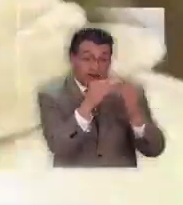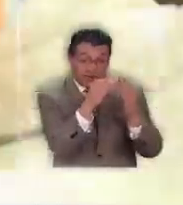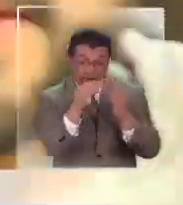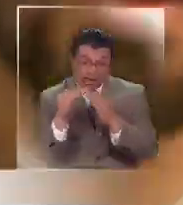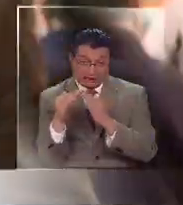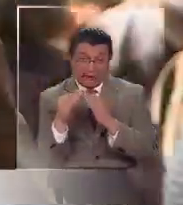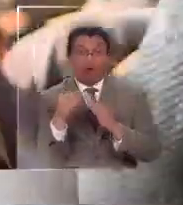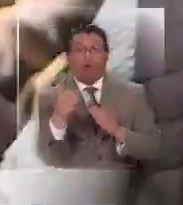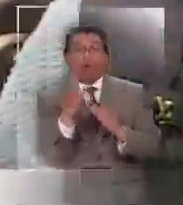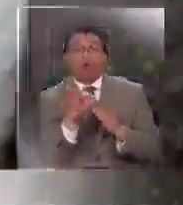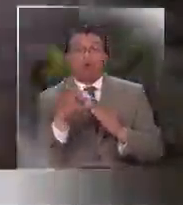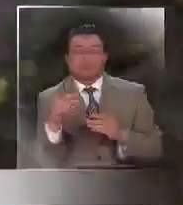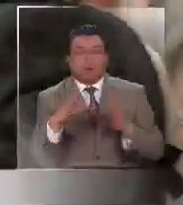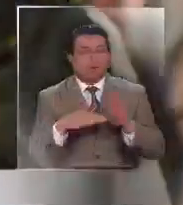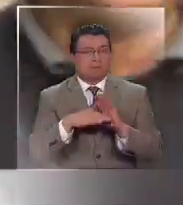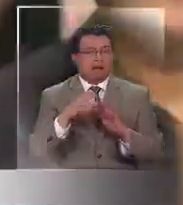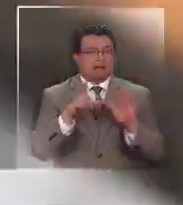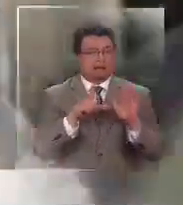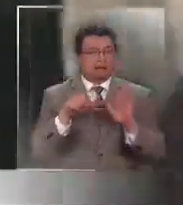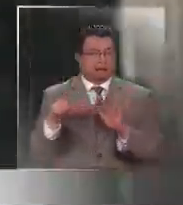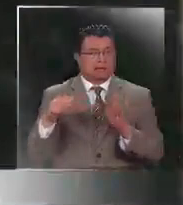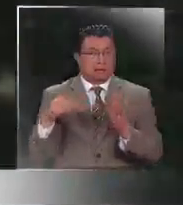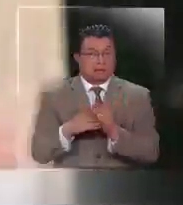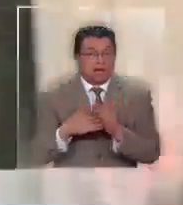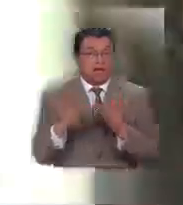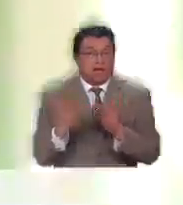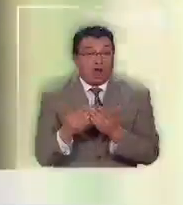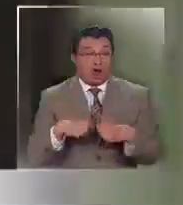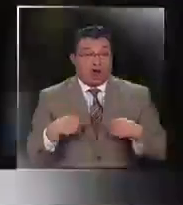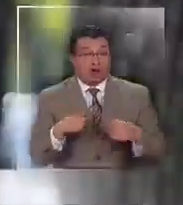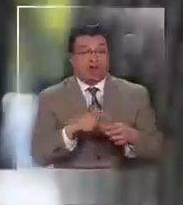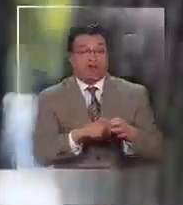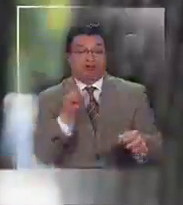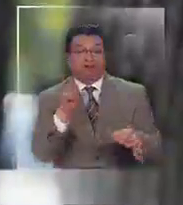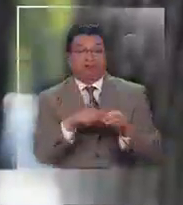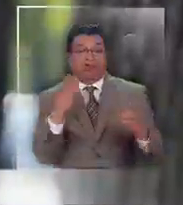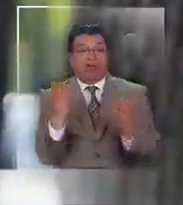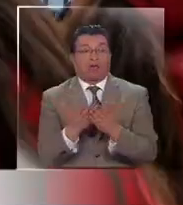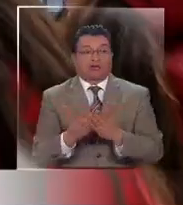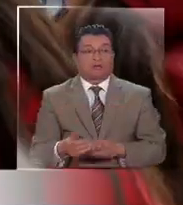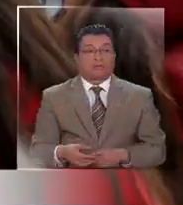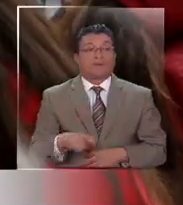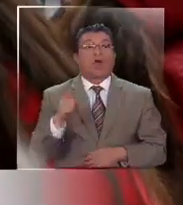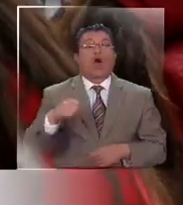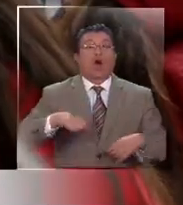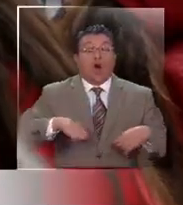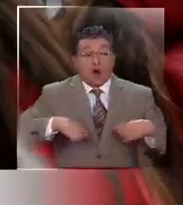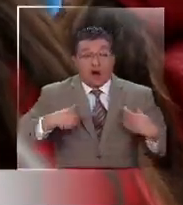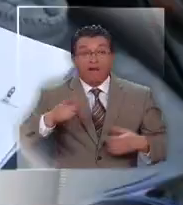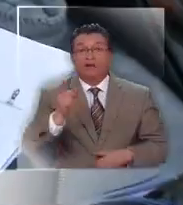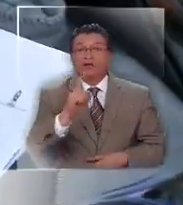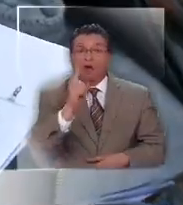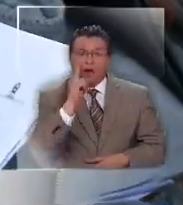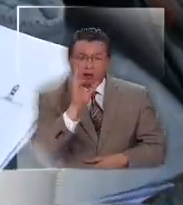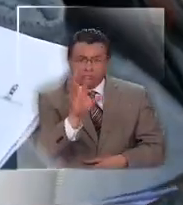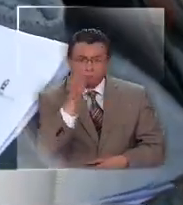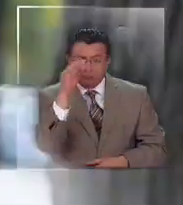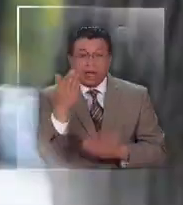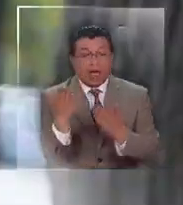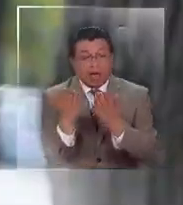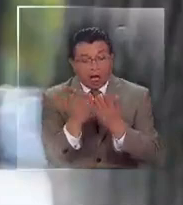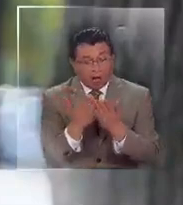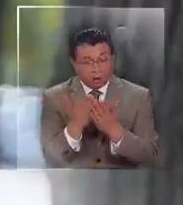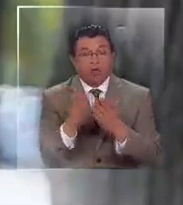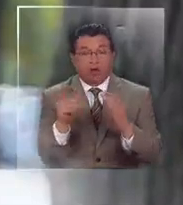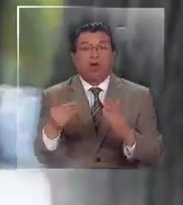de 77 mil jóvenes desertaron de la educación y los jóvenes hoy día no están reconociendo que el estudio les genera una